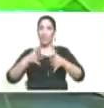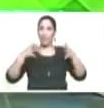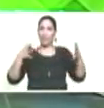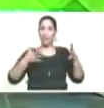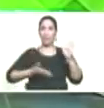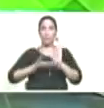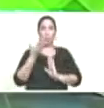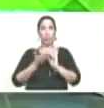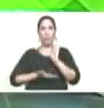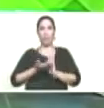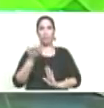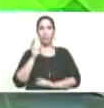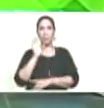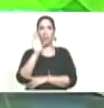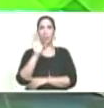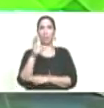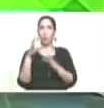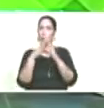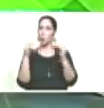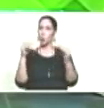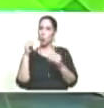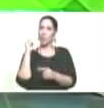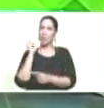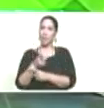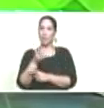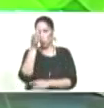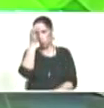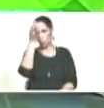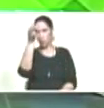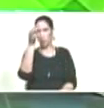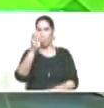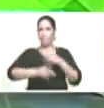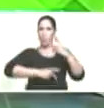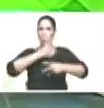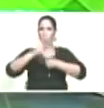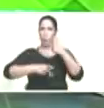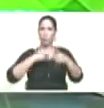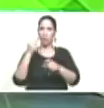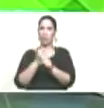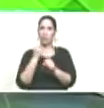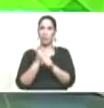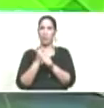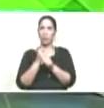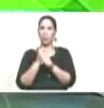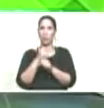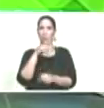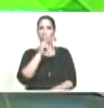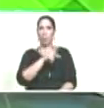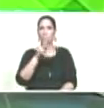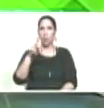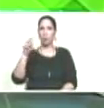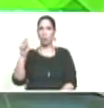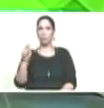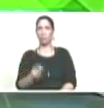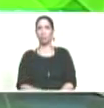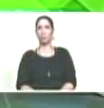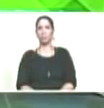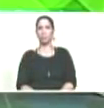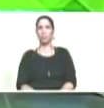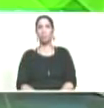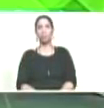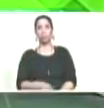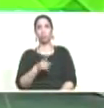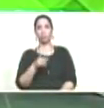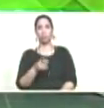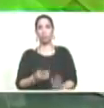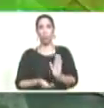del país, todas tienen un Consejo Productivo de los Trabajadores, todas tienen un CPT. Es una ventaja que